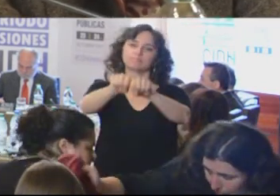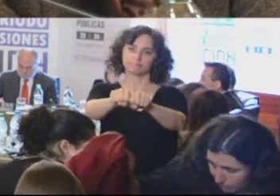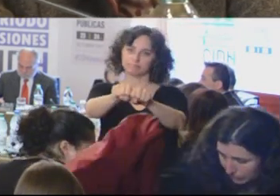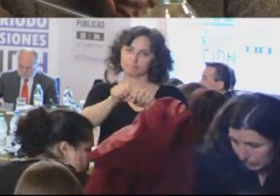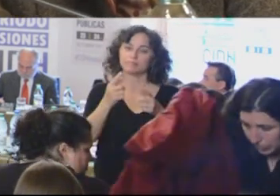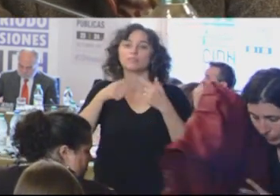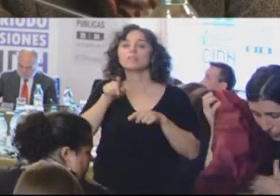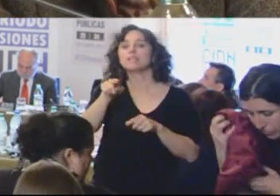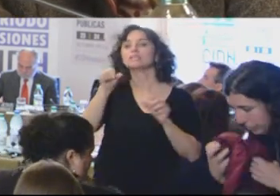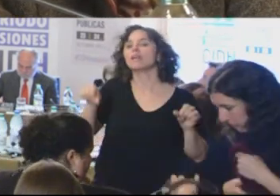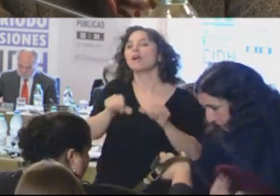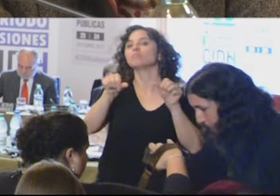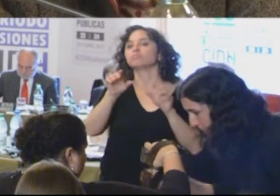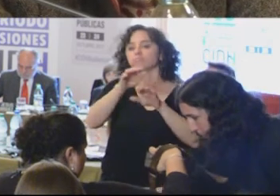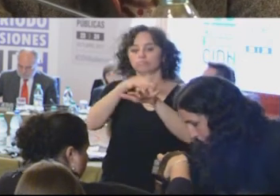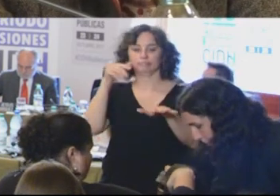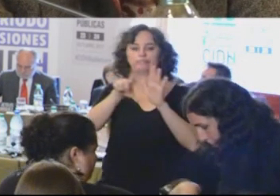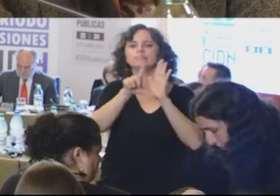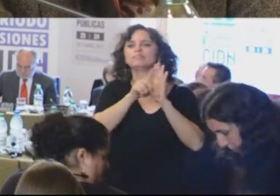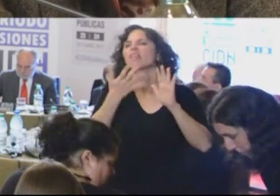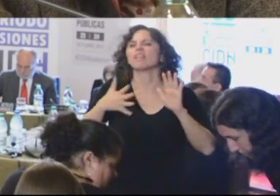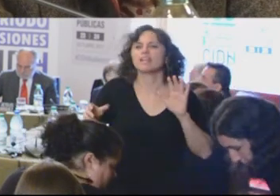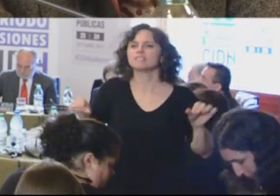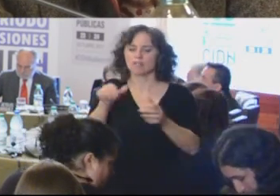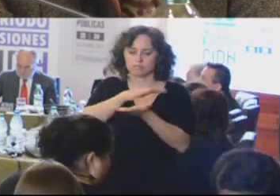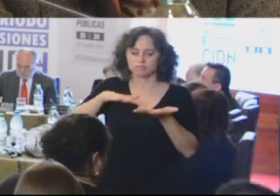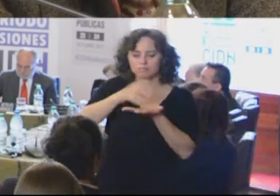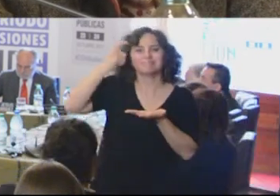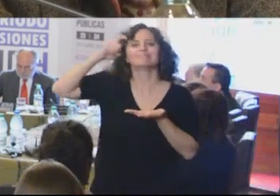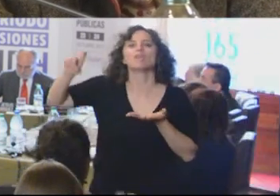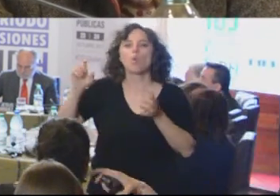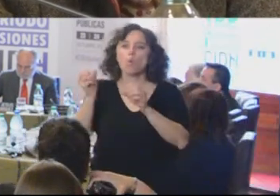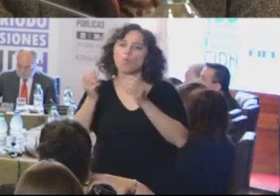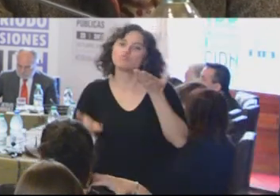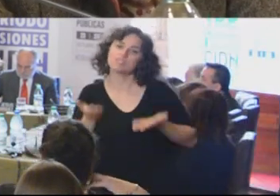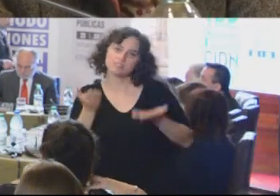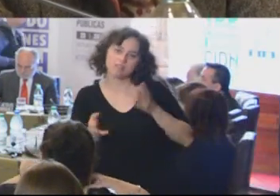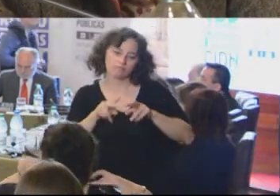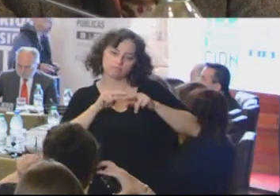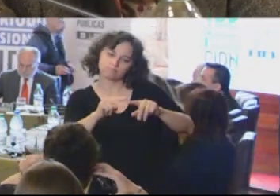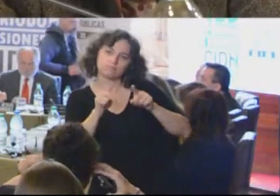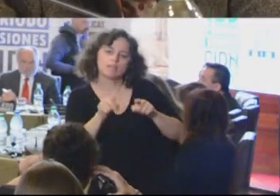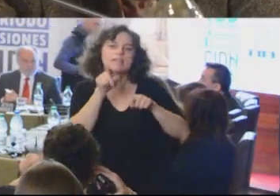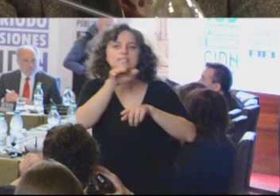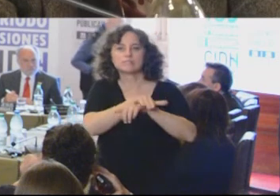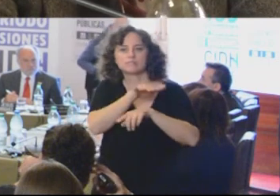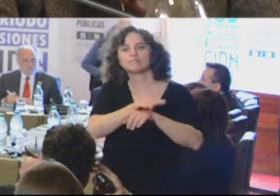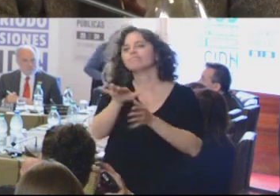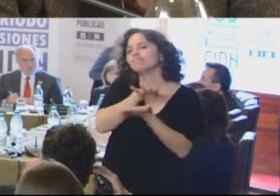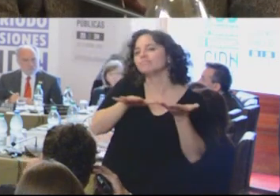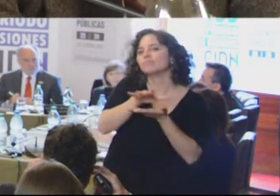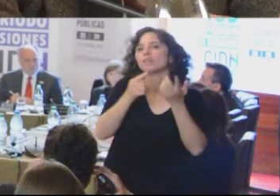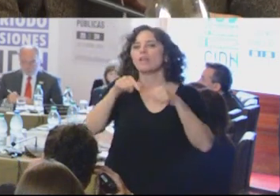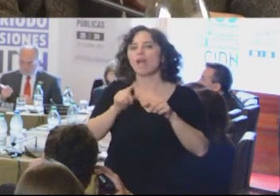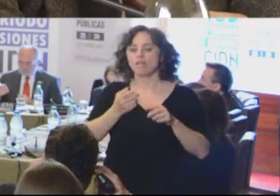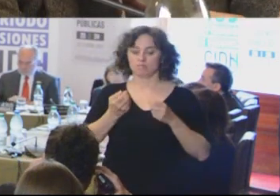este acto legislativo se crea en un contexto de justicia transicional y en este sentido las facultades otorgadas al